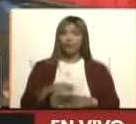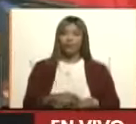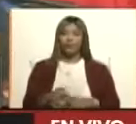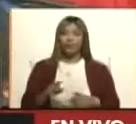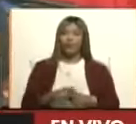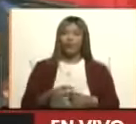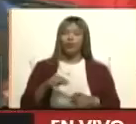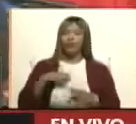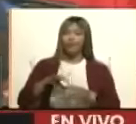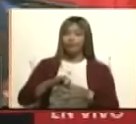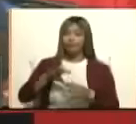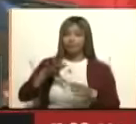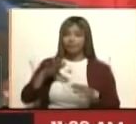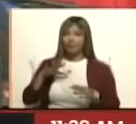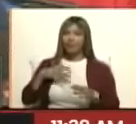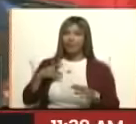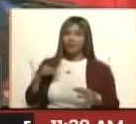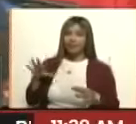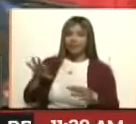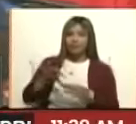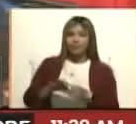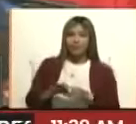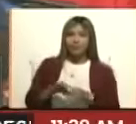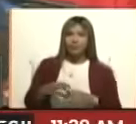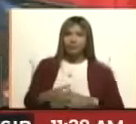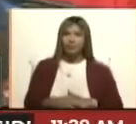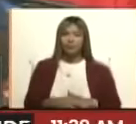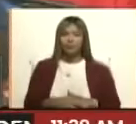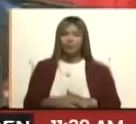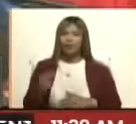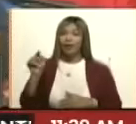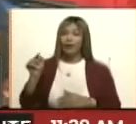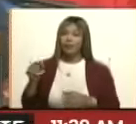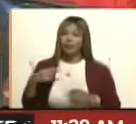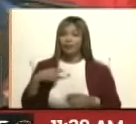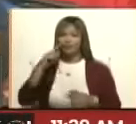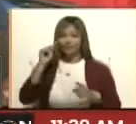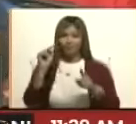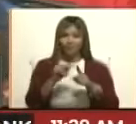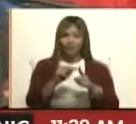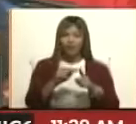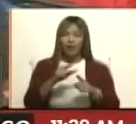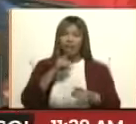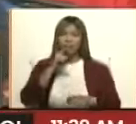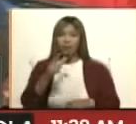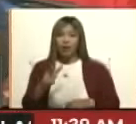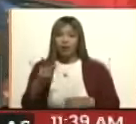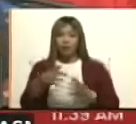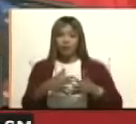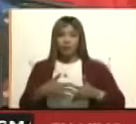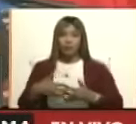aislada unirse a esa intención de querer